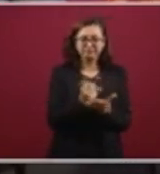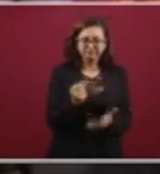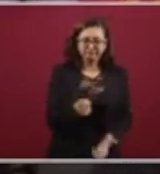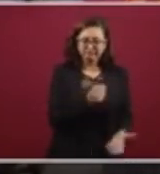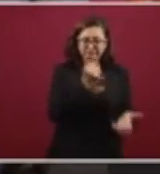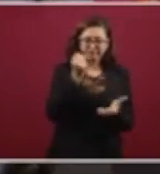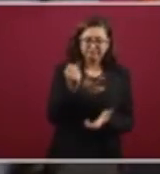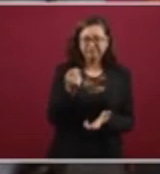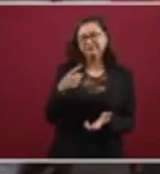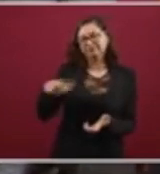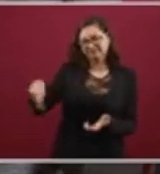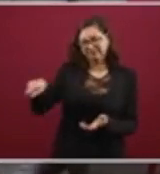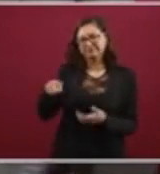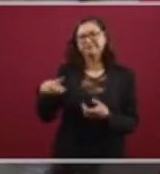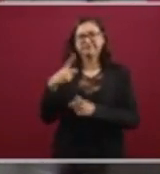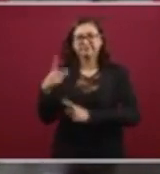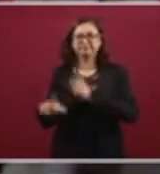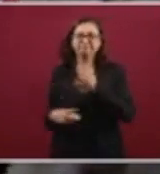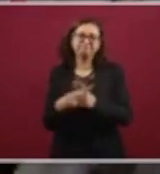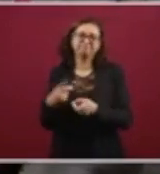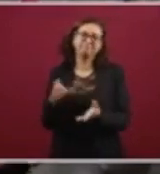para apoyar a